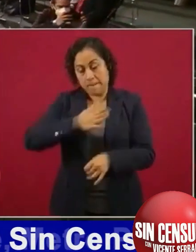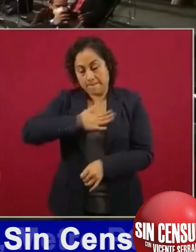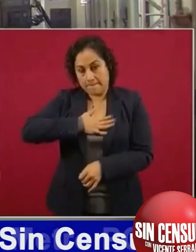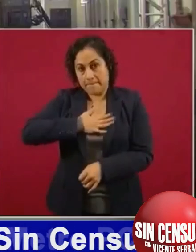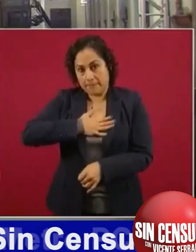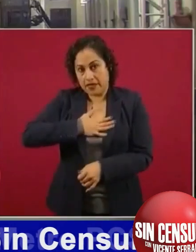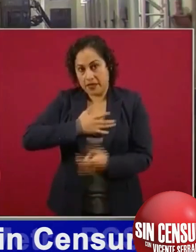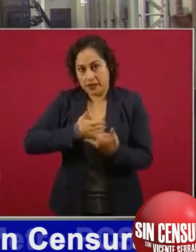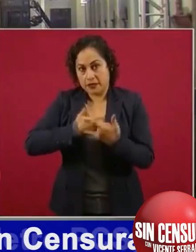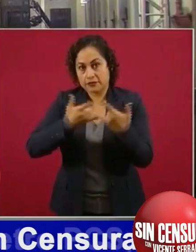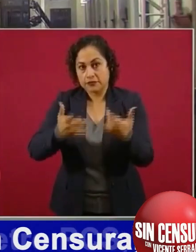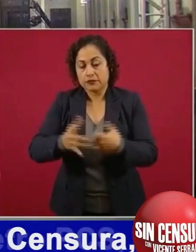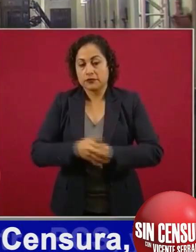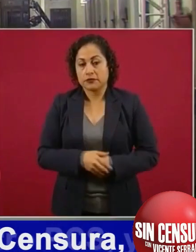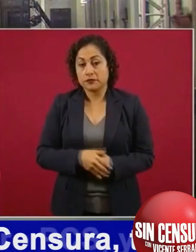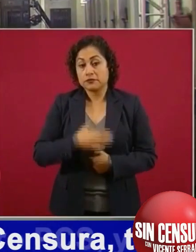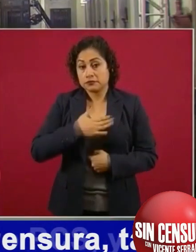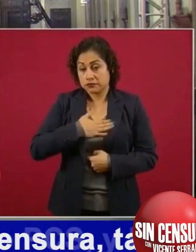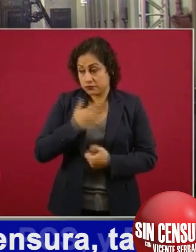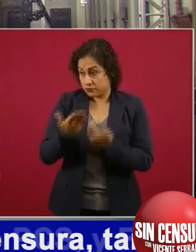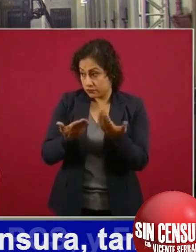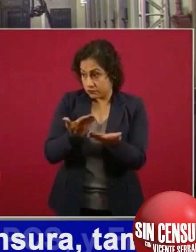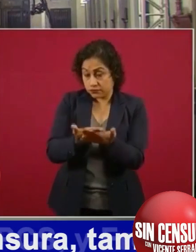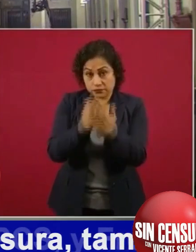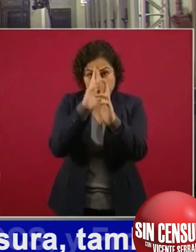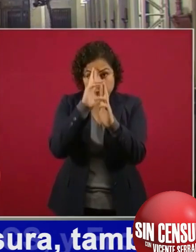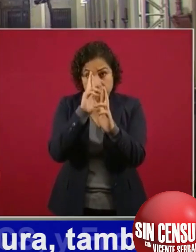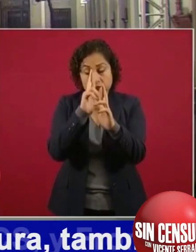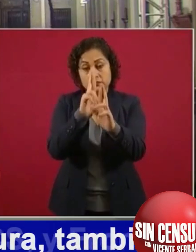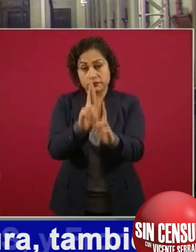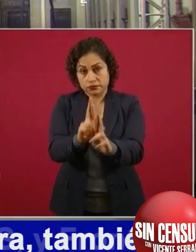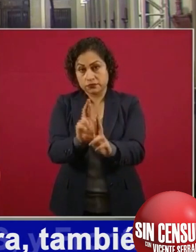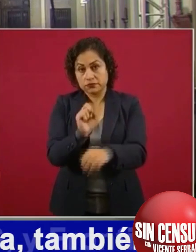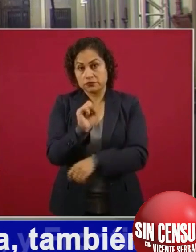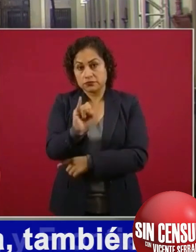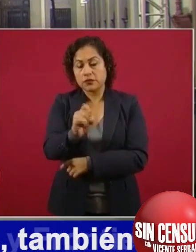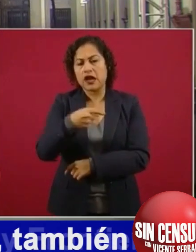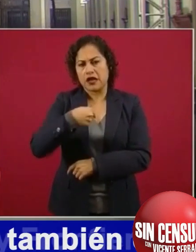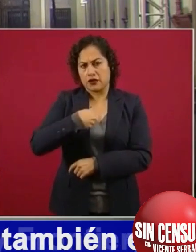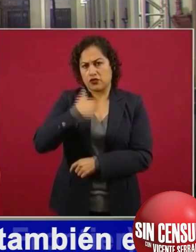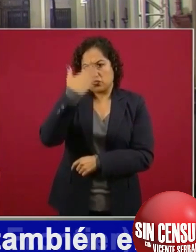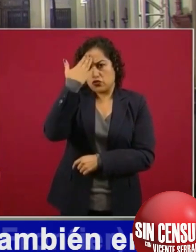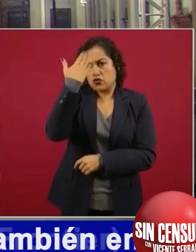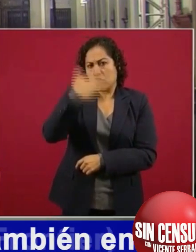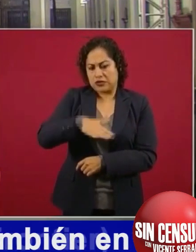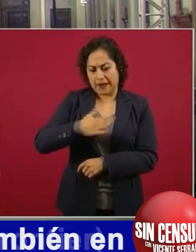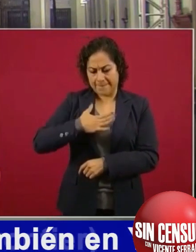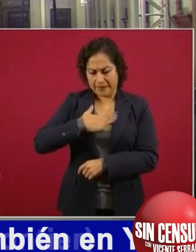quiero comentarles que sé exactamente cuál es la situación jurídica de mi hijo,